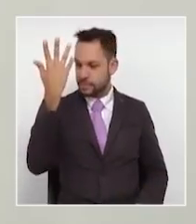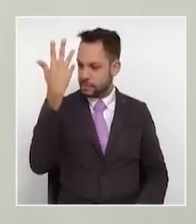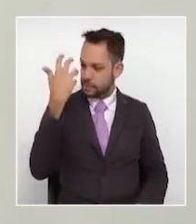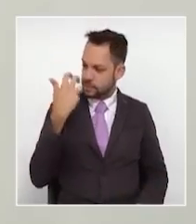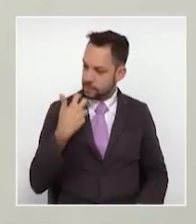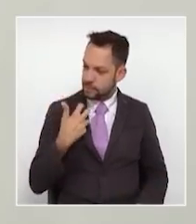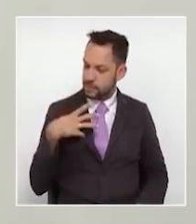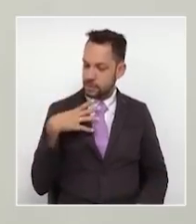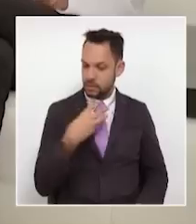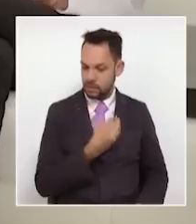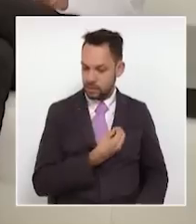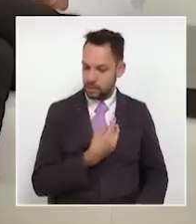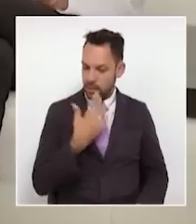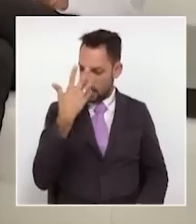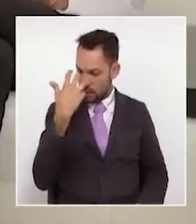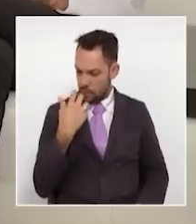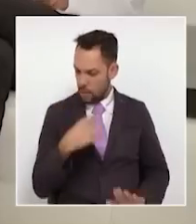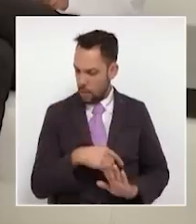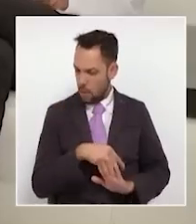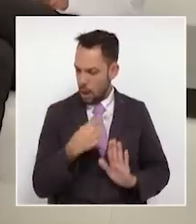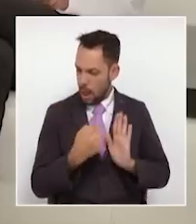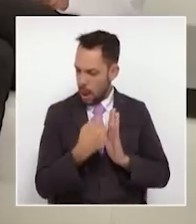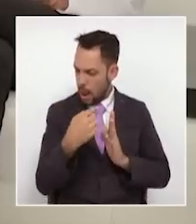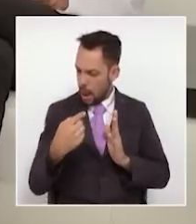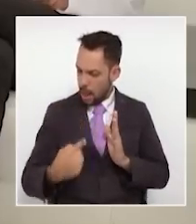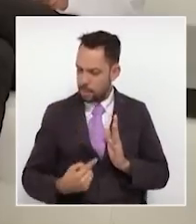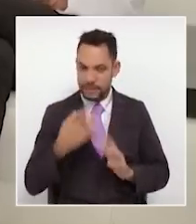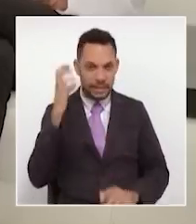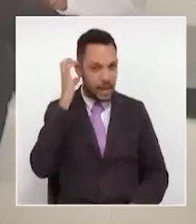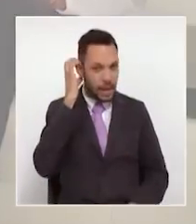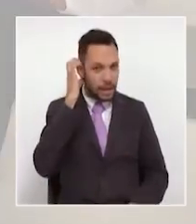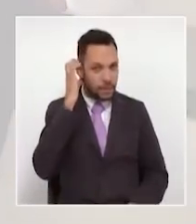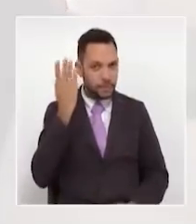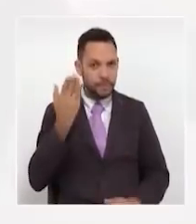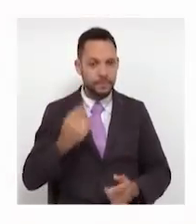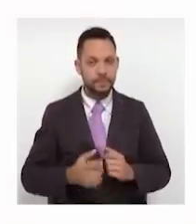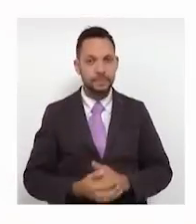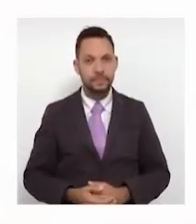evaluar las condiciones del cerebro ya regresamos